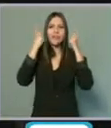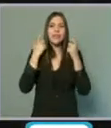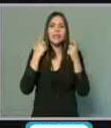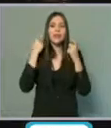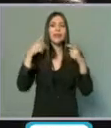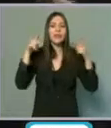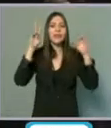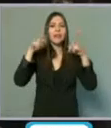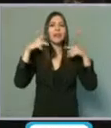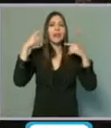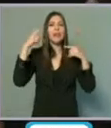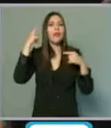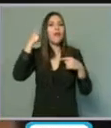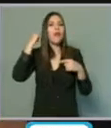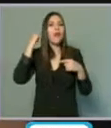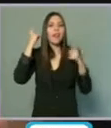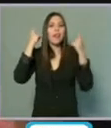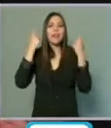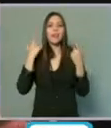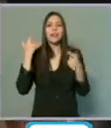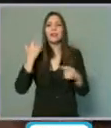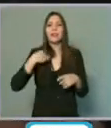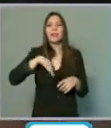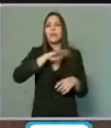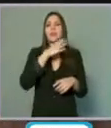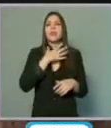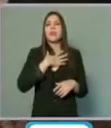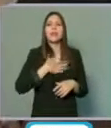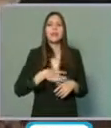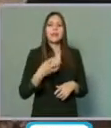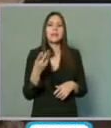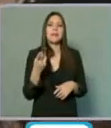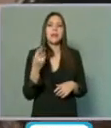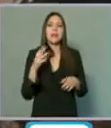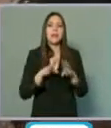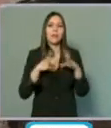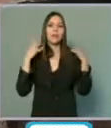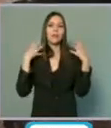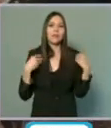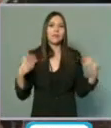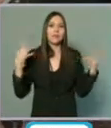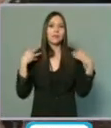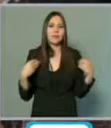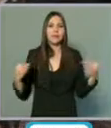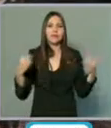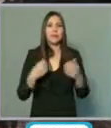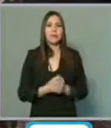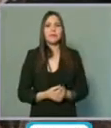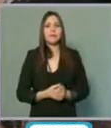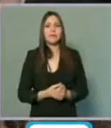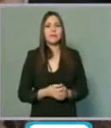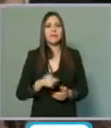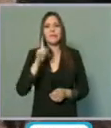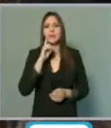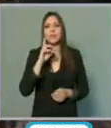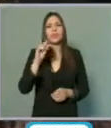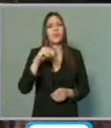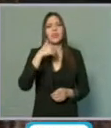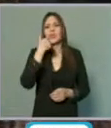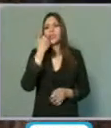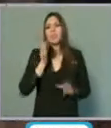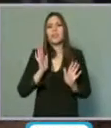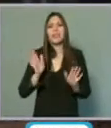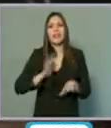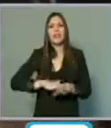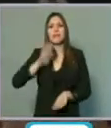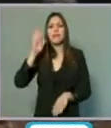lados, Claro. y esta especie de bufanda es su parte del pelaje del Wow. animal. Y ella ya no quiere tener vínculos